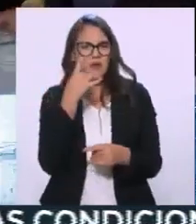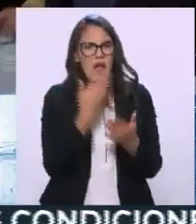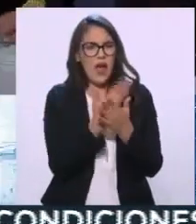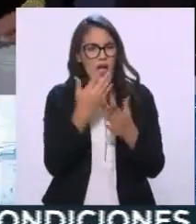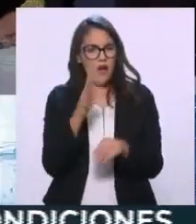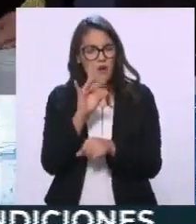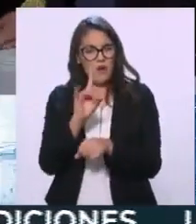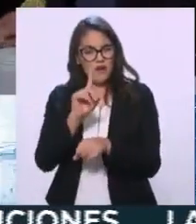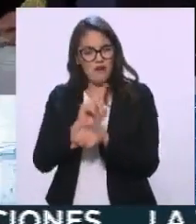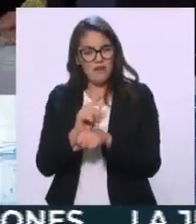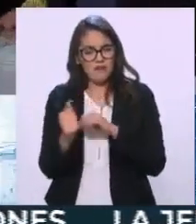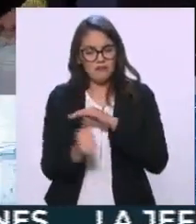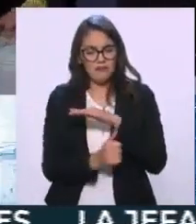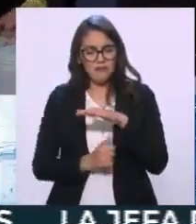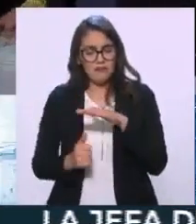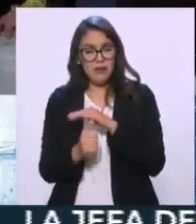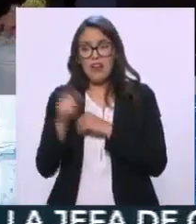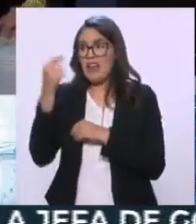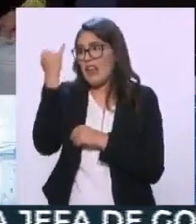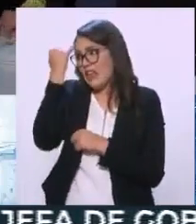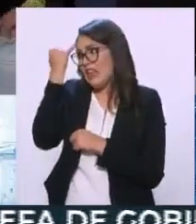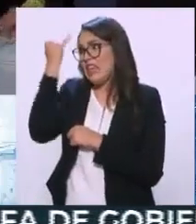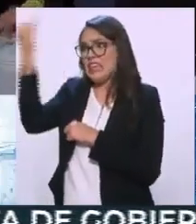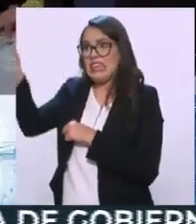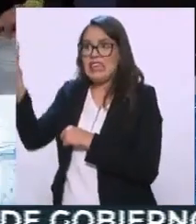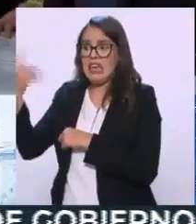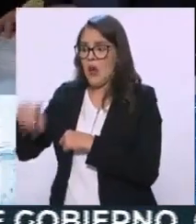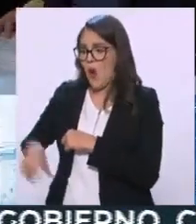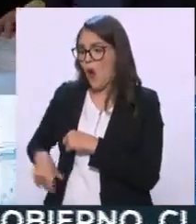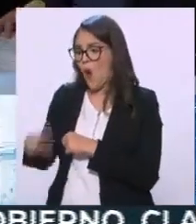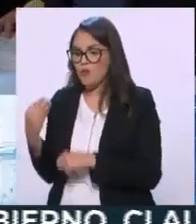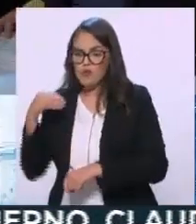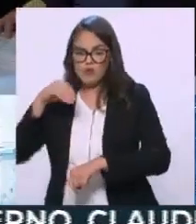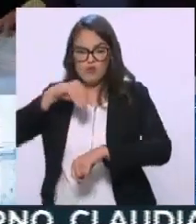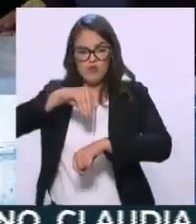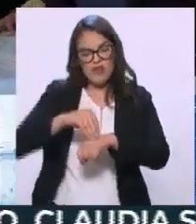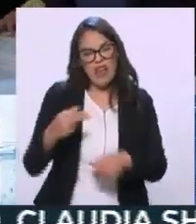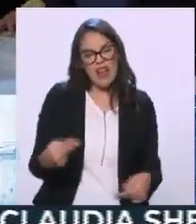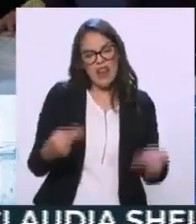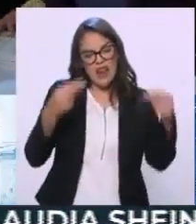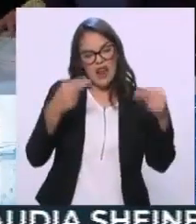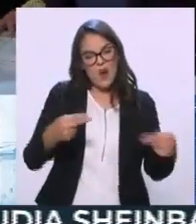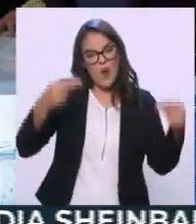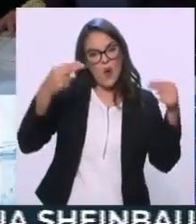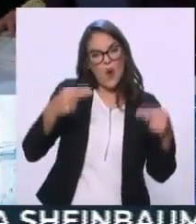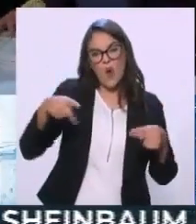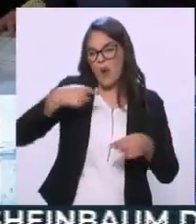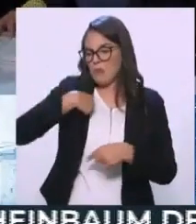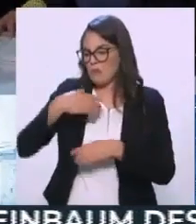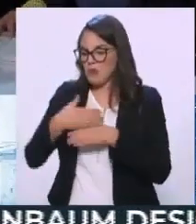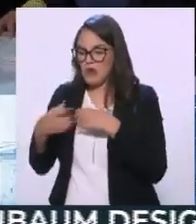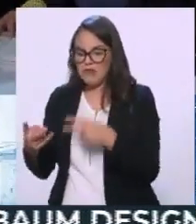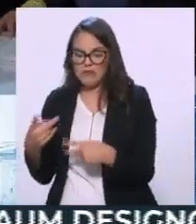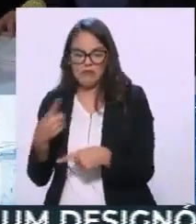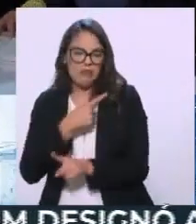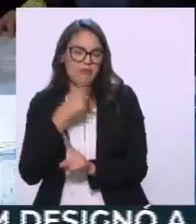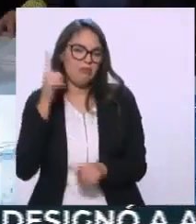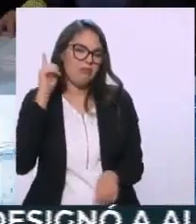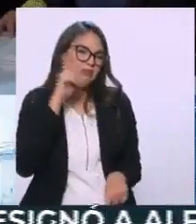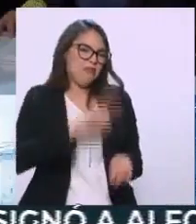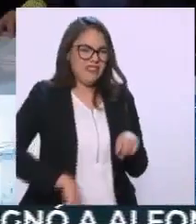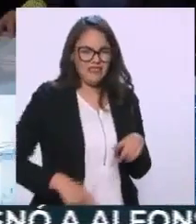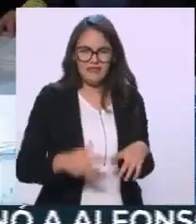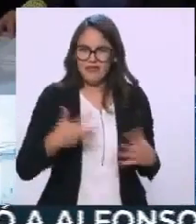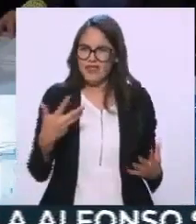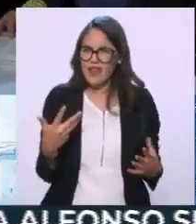cuarentena, la enfermedad era un invento, era un negocio más, y se les estaba arrebatando algo muy esencial de ellos. No se sabía